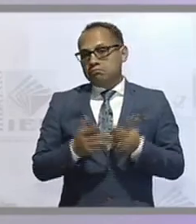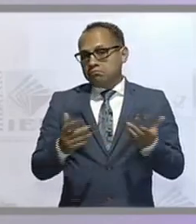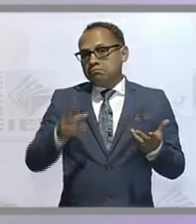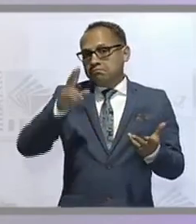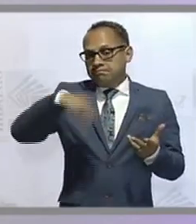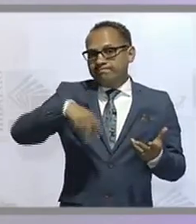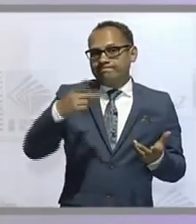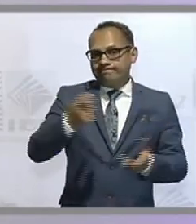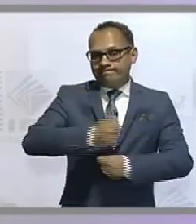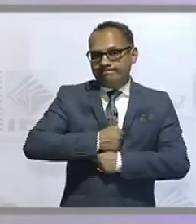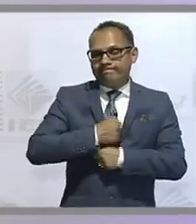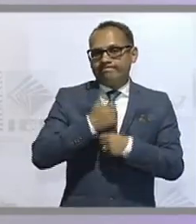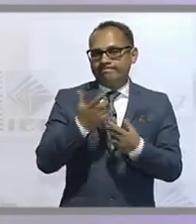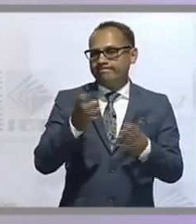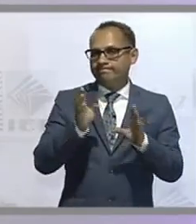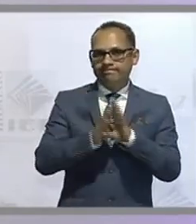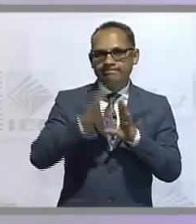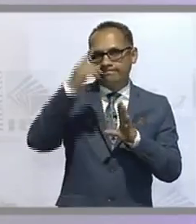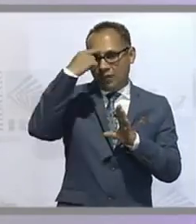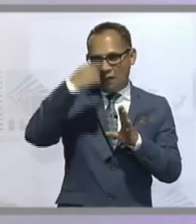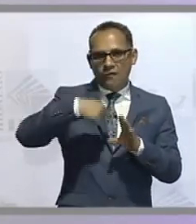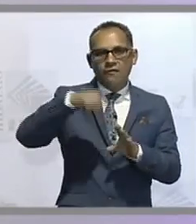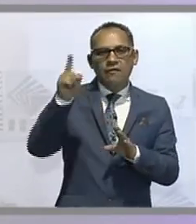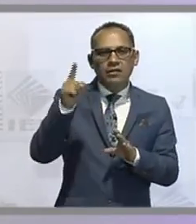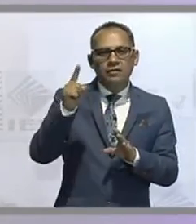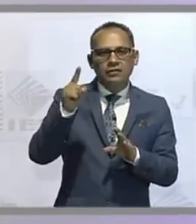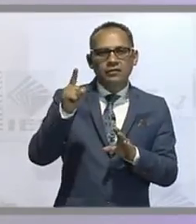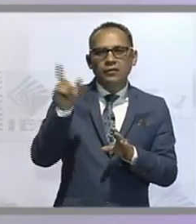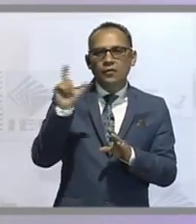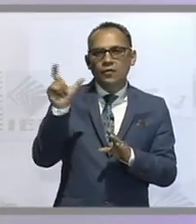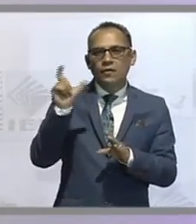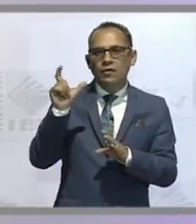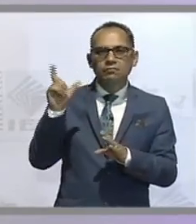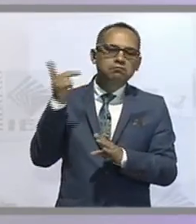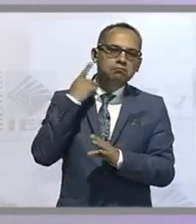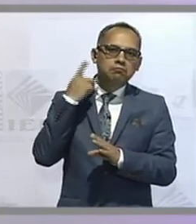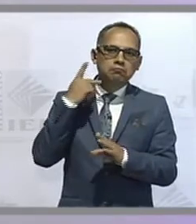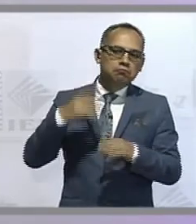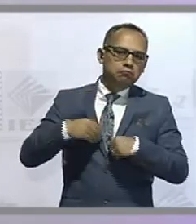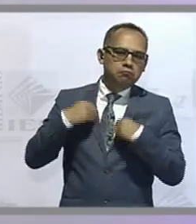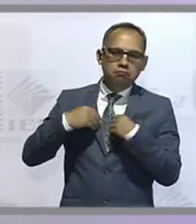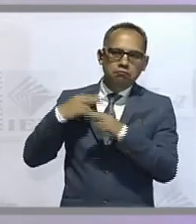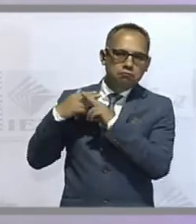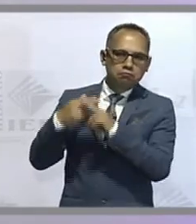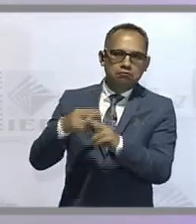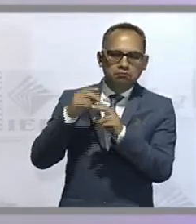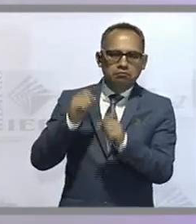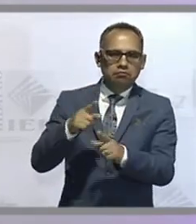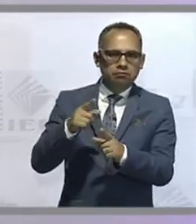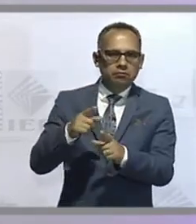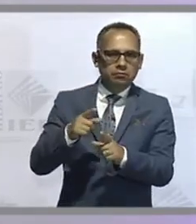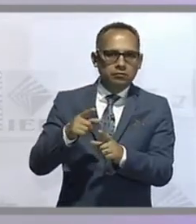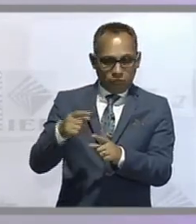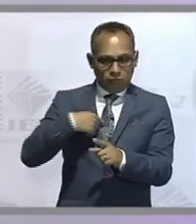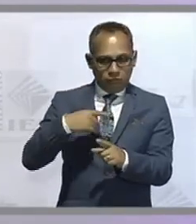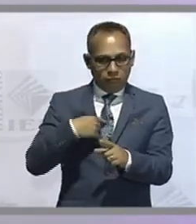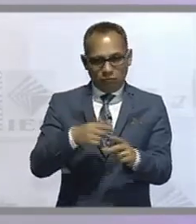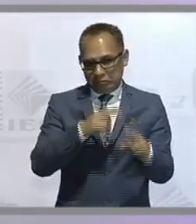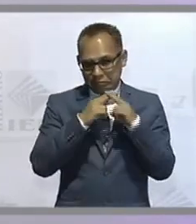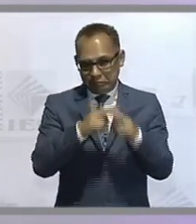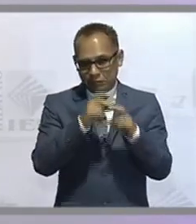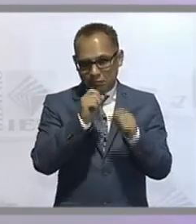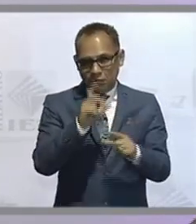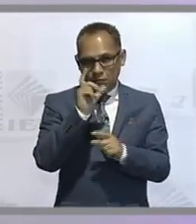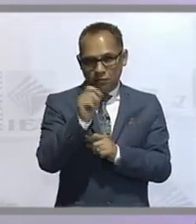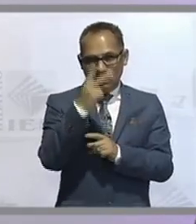dividido para han vivido de la política quiero decirles que yo soy una persona que mis más de 22 años profesionales jamás he recibido un